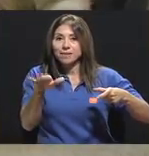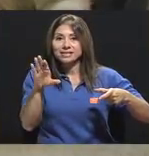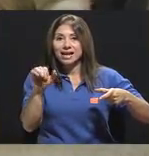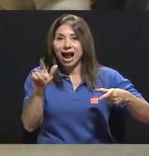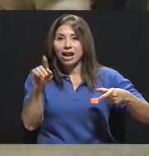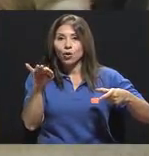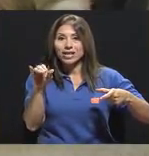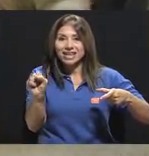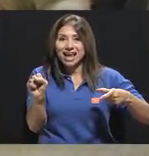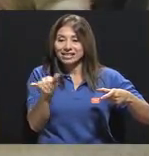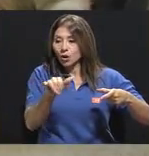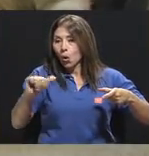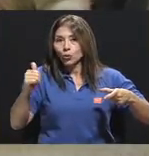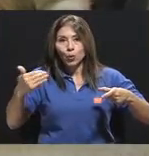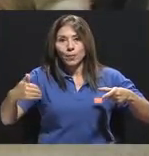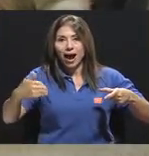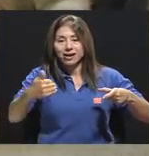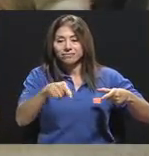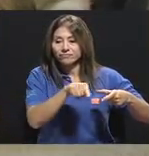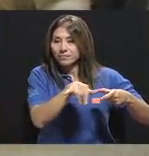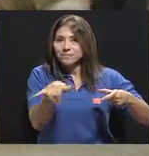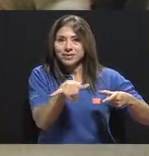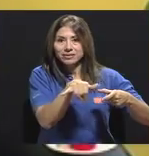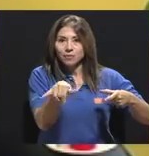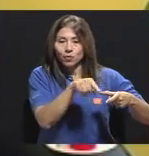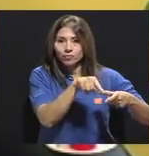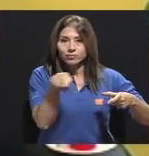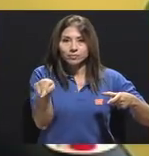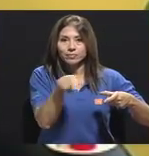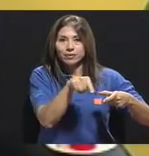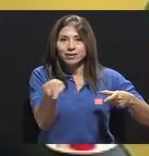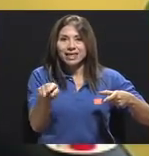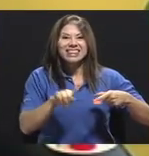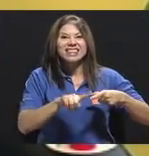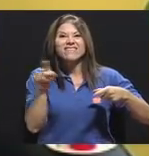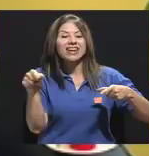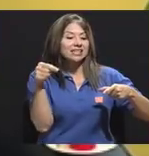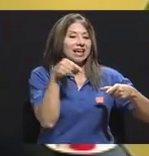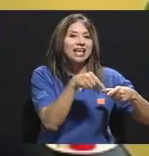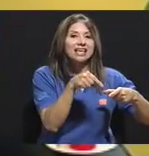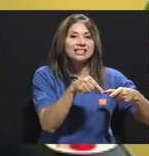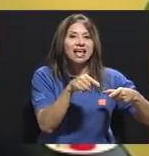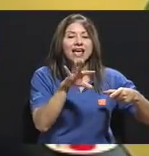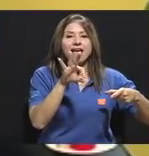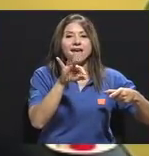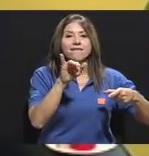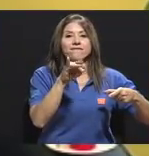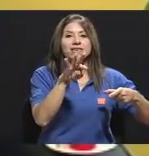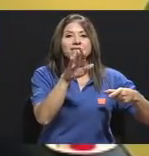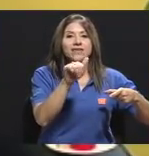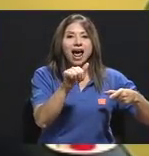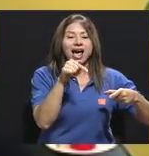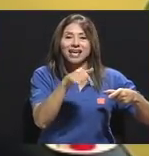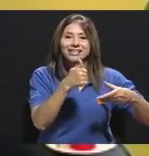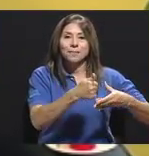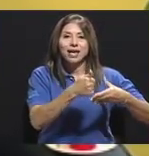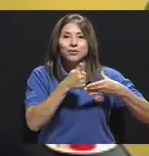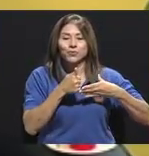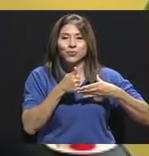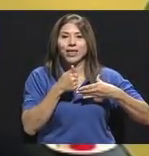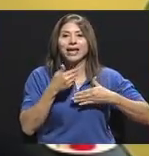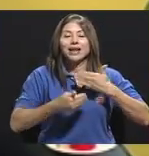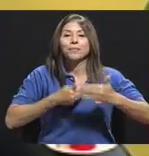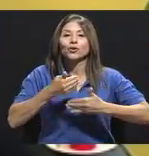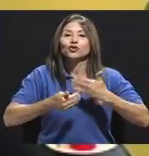son las mismas aporte carbohidratos y demás nutrientes la diferencia es que el pan integral tiene fibra y esa fibra sí me ayuda en el proceso